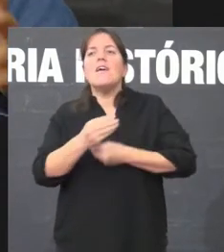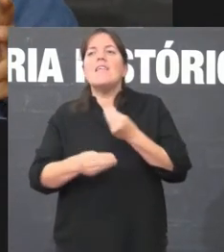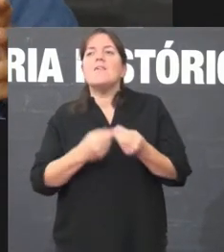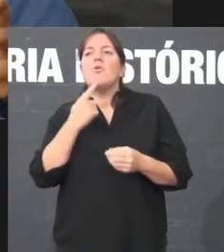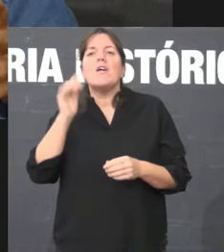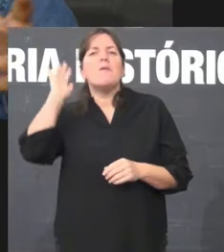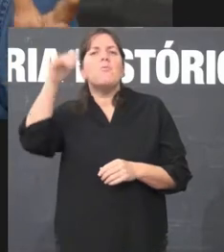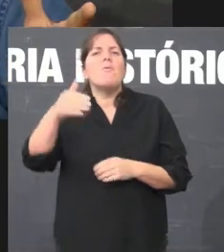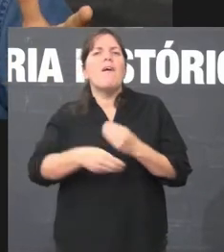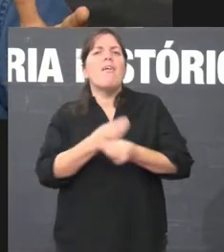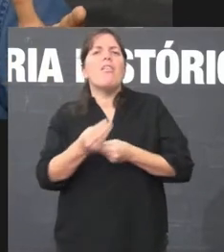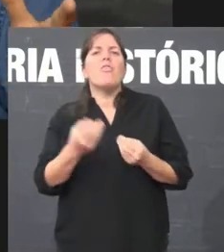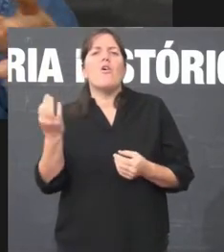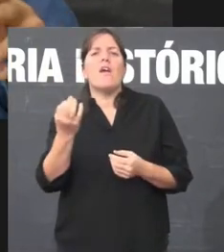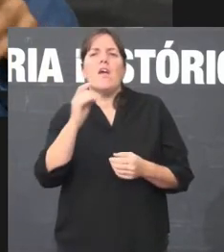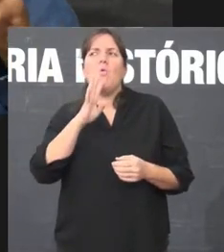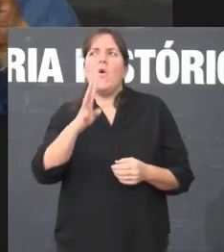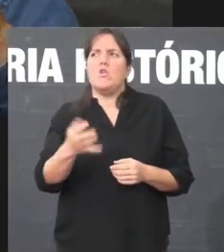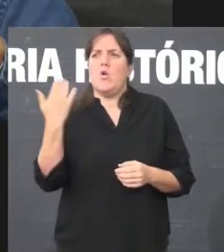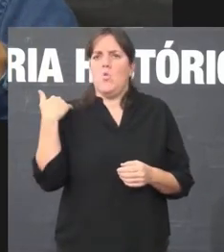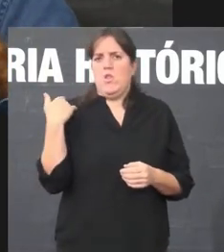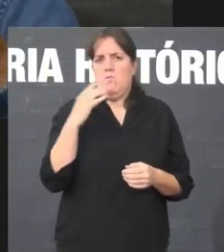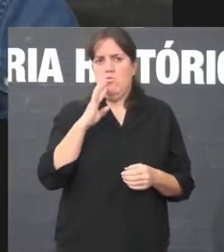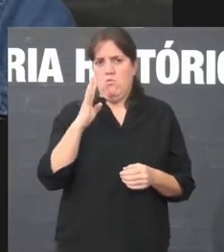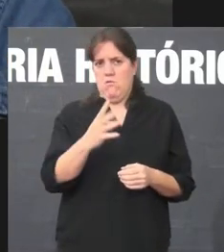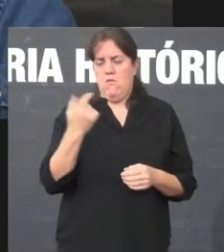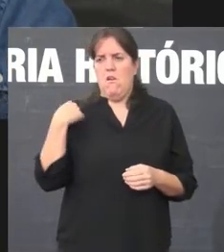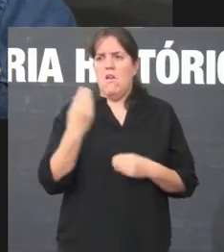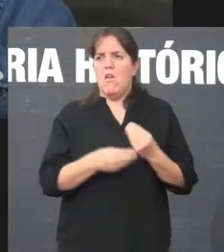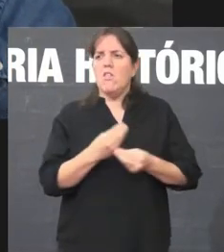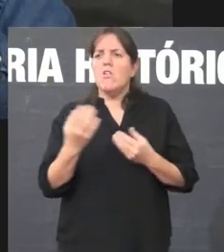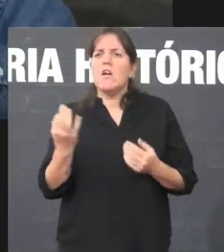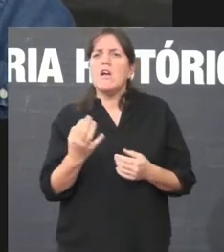últimos 4 años? Lo que hemos hecho es,